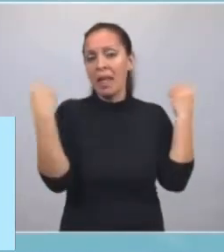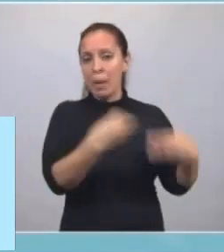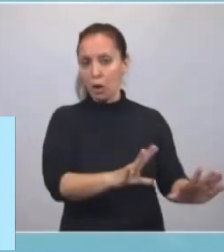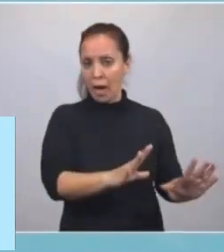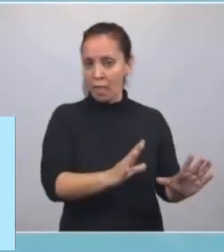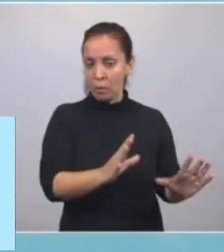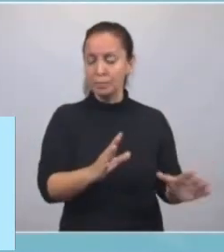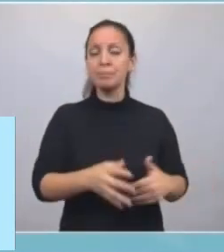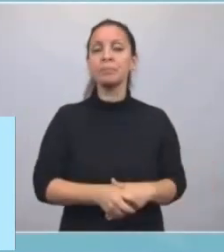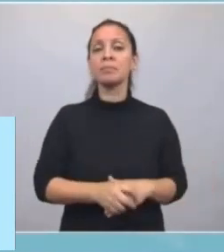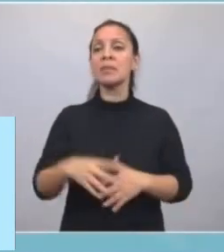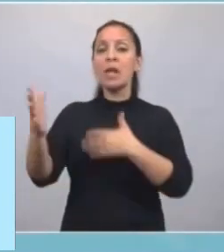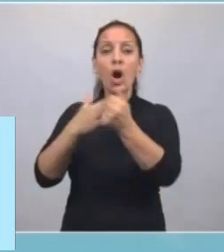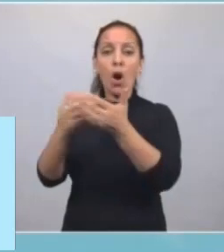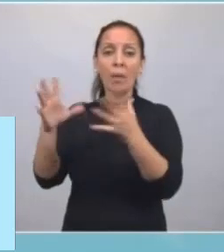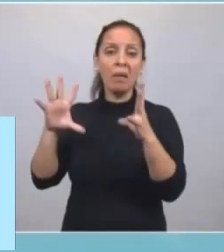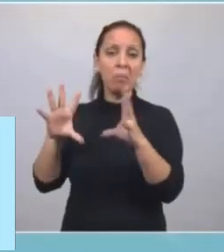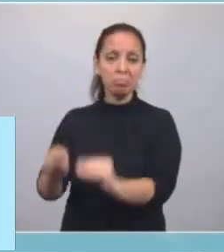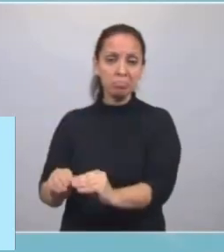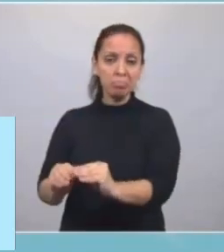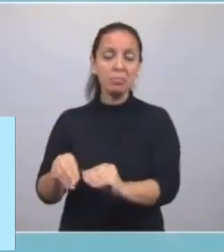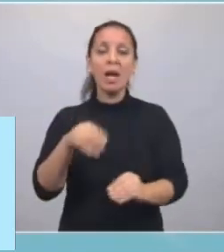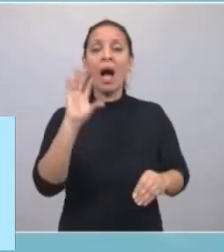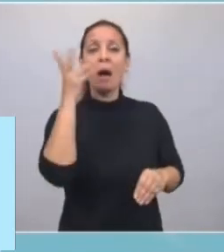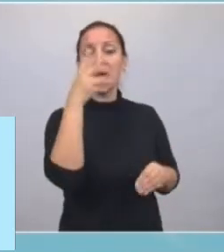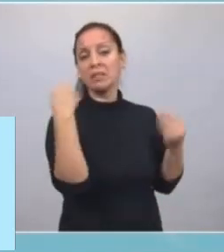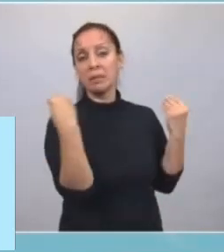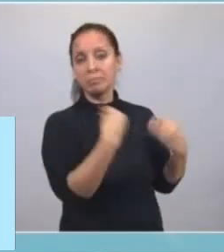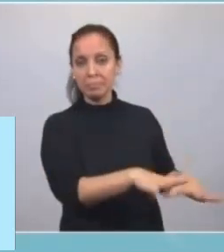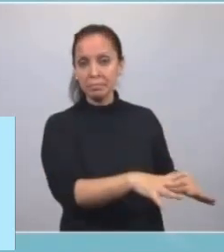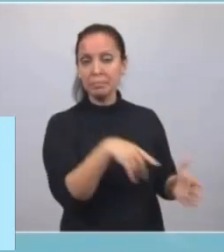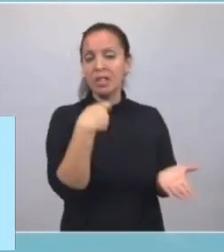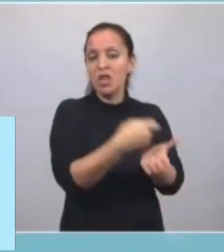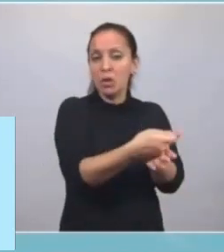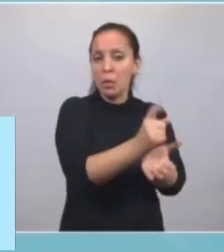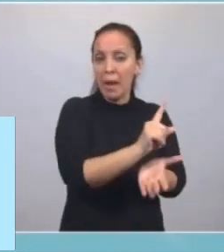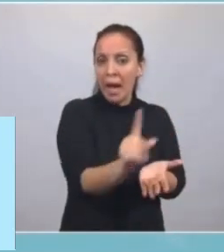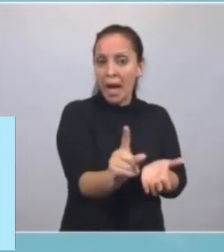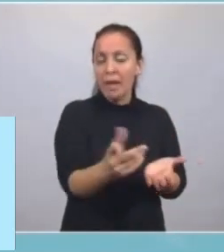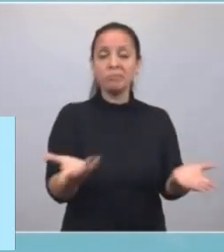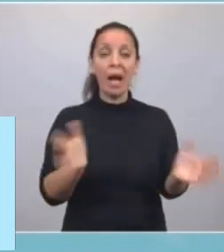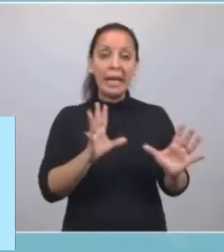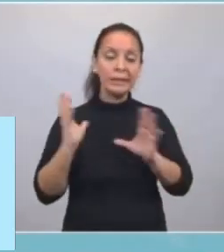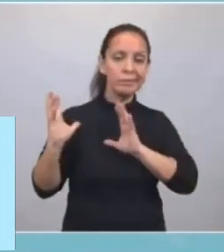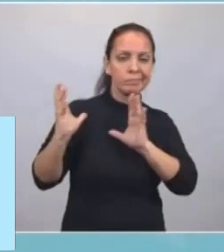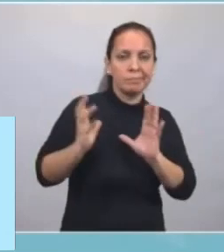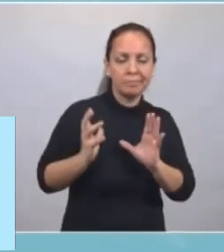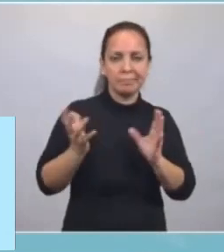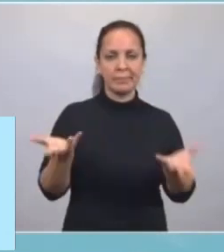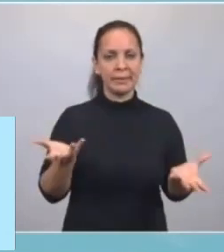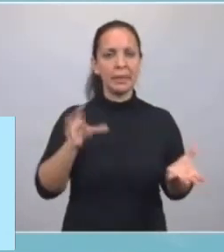las ambulancias sin funcionar y sin pagar No dejaron la verdad que una provincia